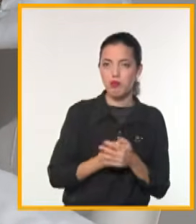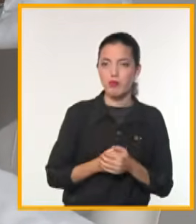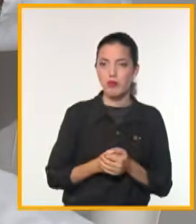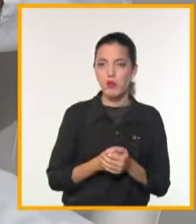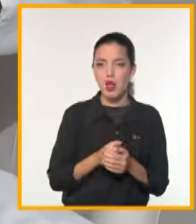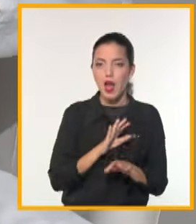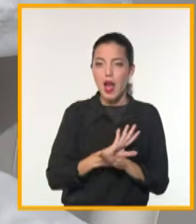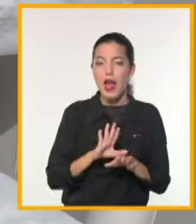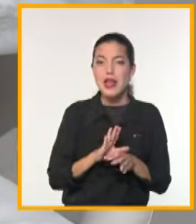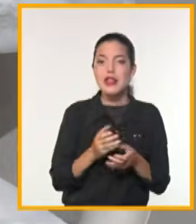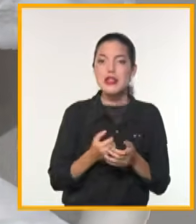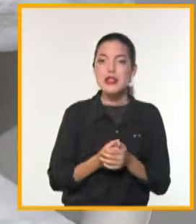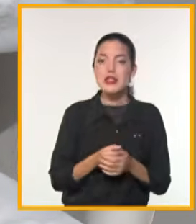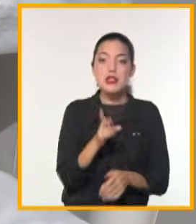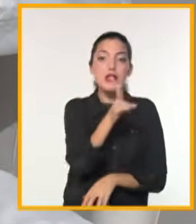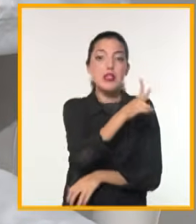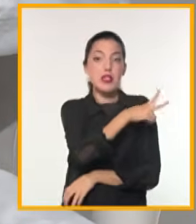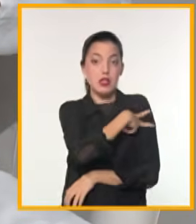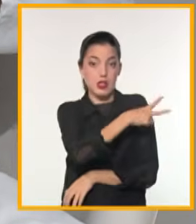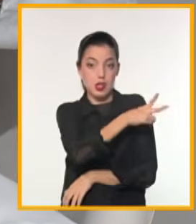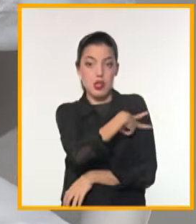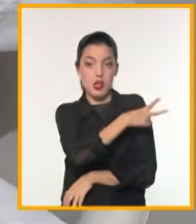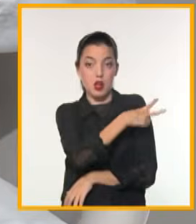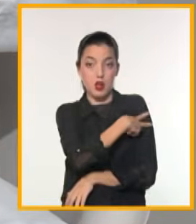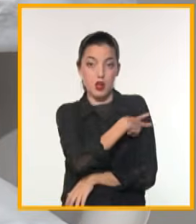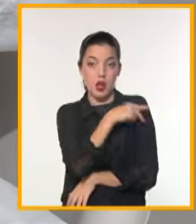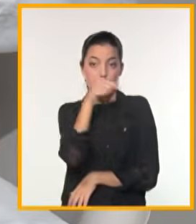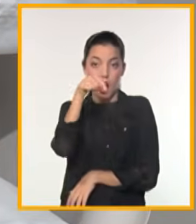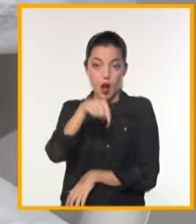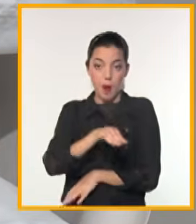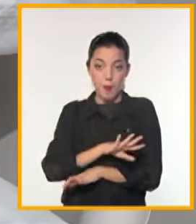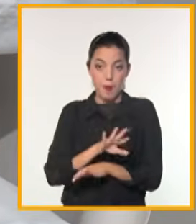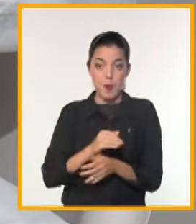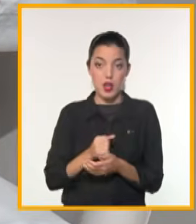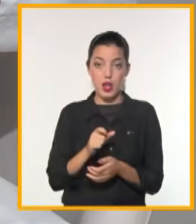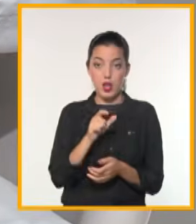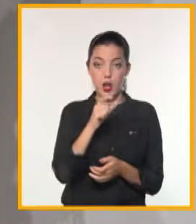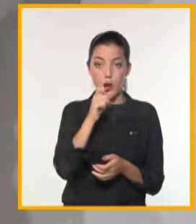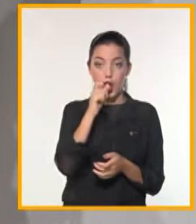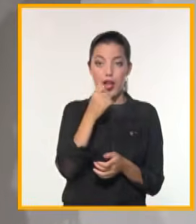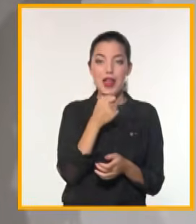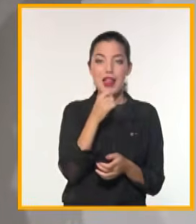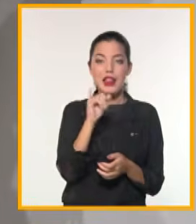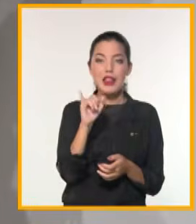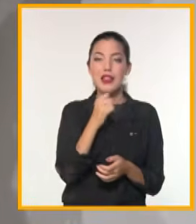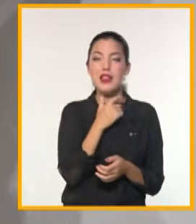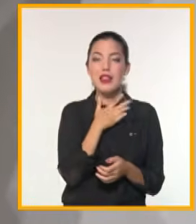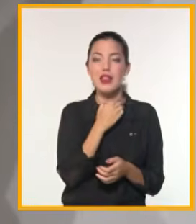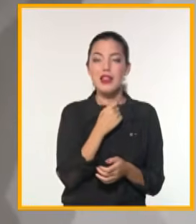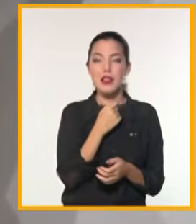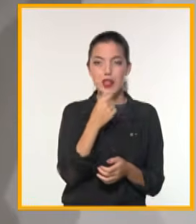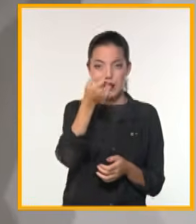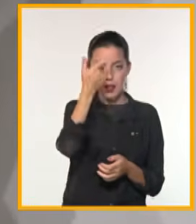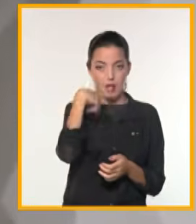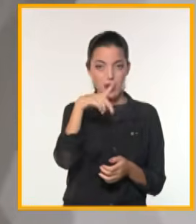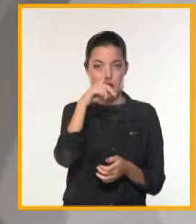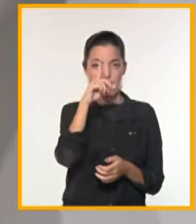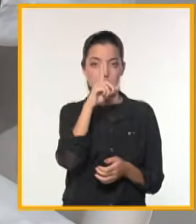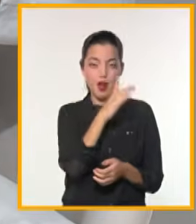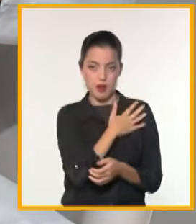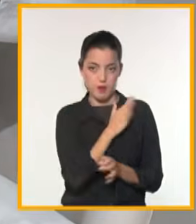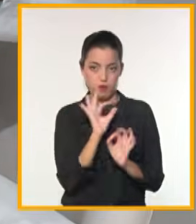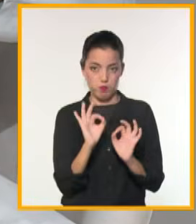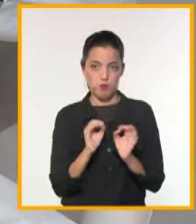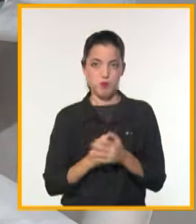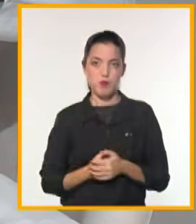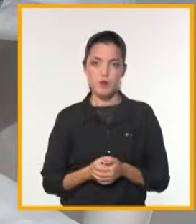el medio Fidel Castro Díaz Balart, ese Fidelito, mismo, sí, claro. exactamente. Sí, que todo el mundo ¿Cuál me es dice. Jorge?